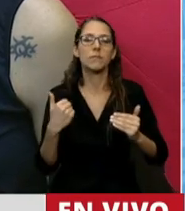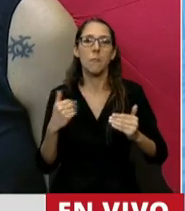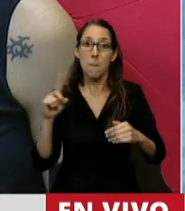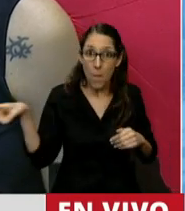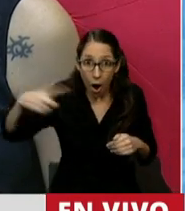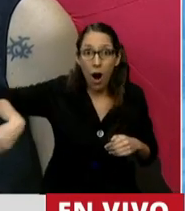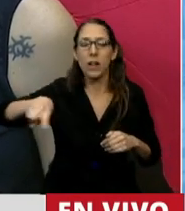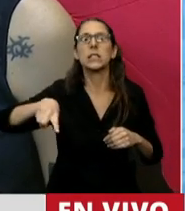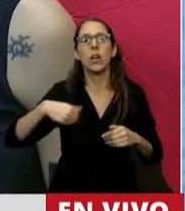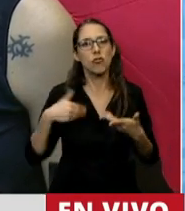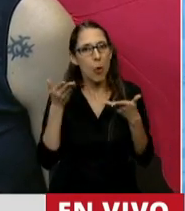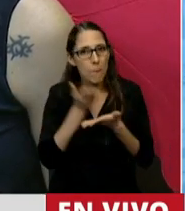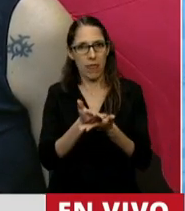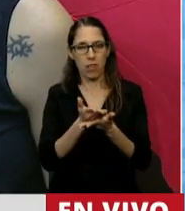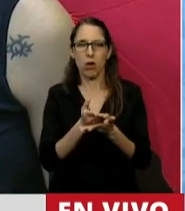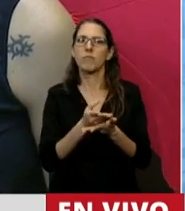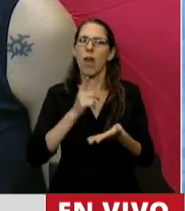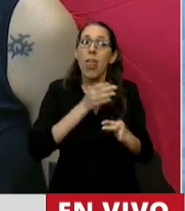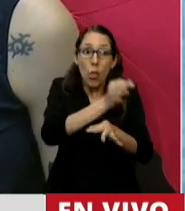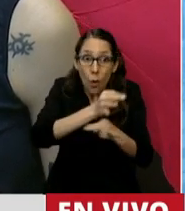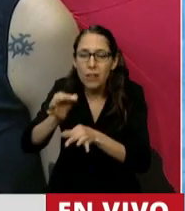pido educación para decidir,